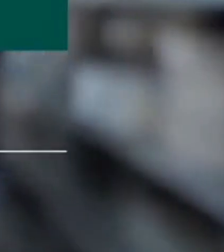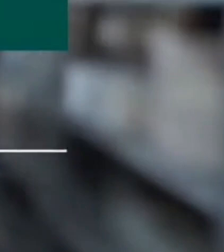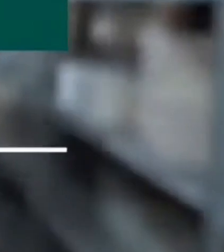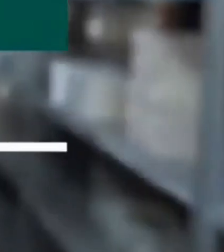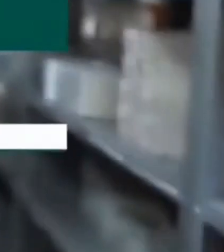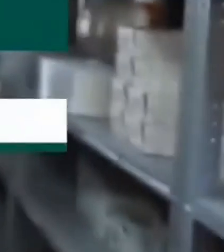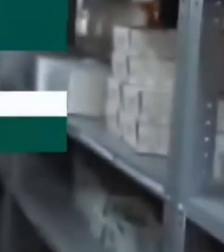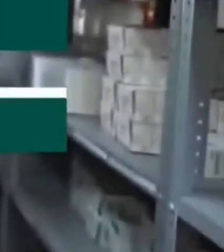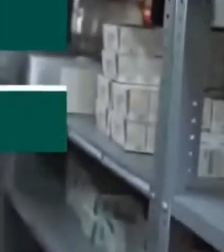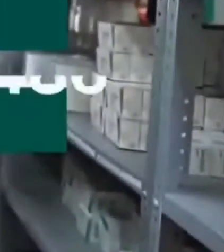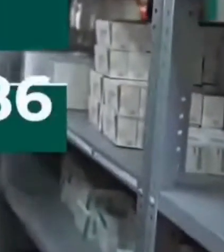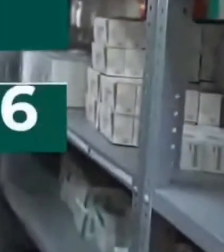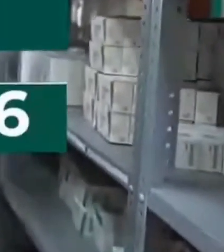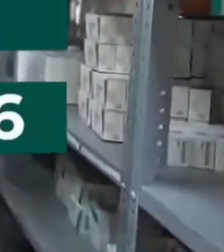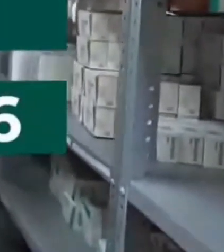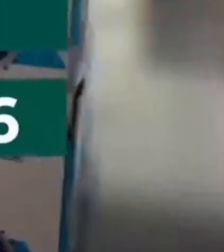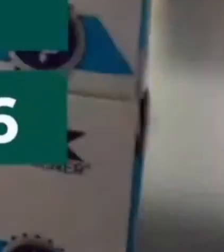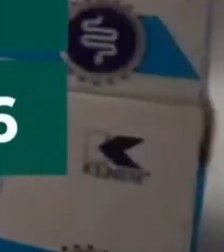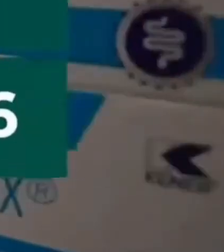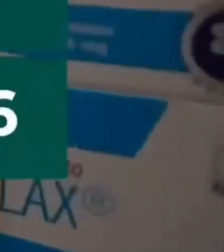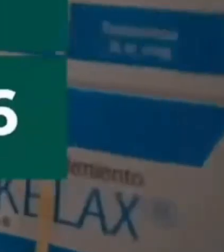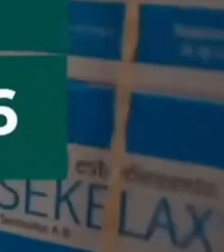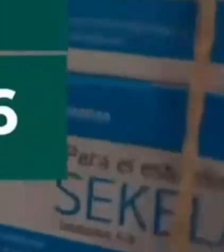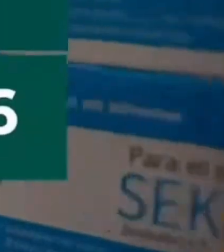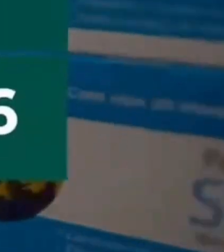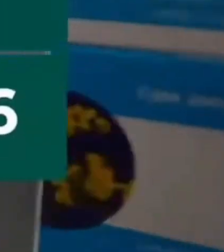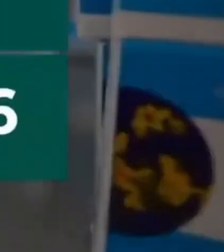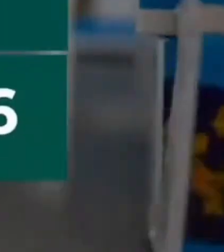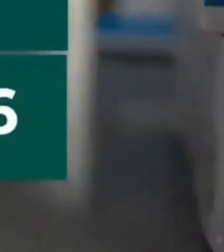224 millones de pesos en